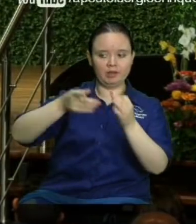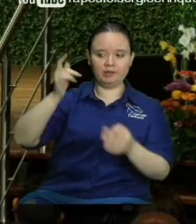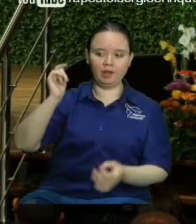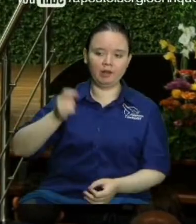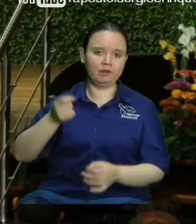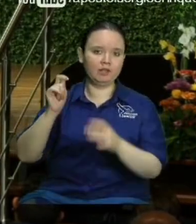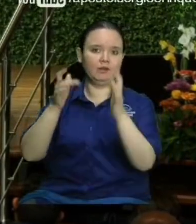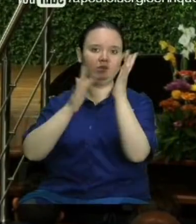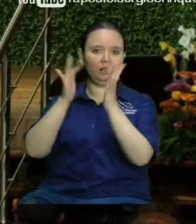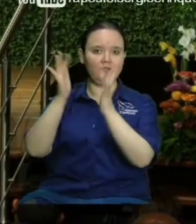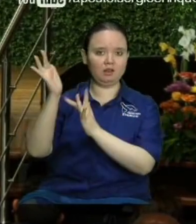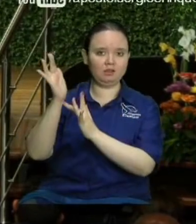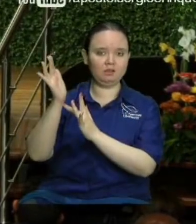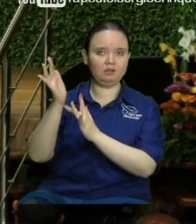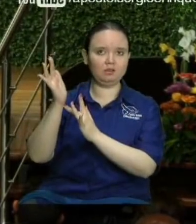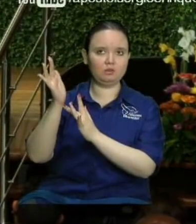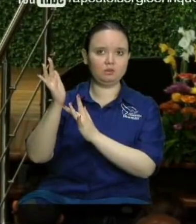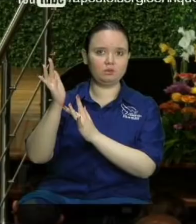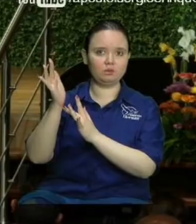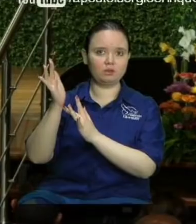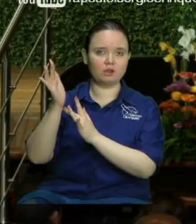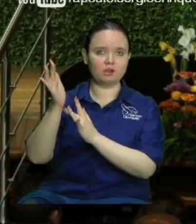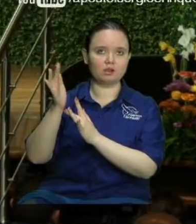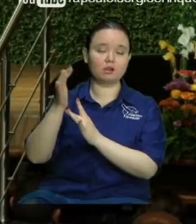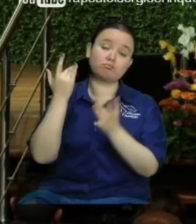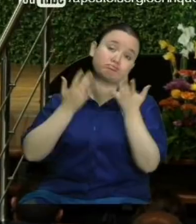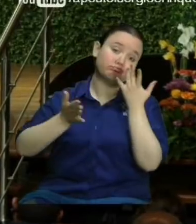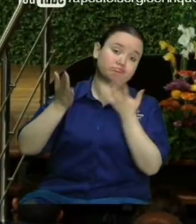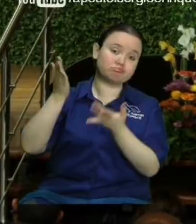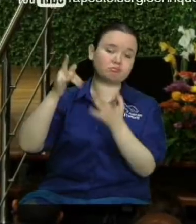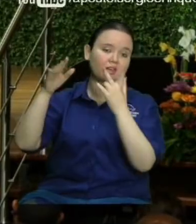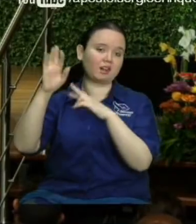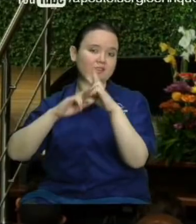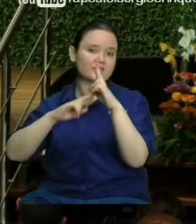bien. Tal vez que regresen a los que